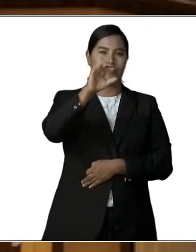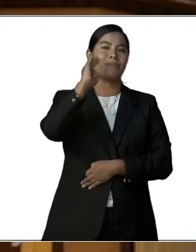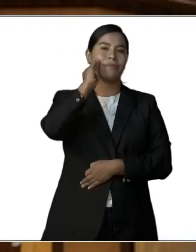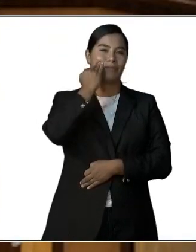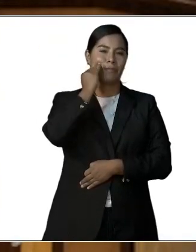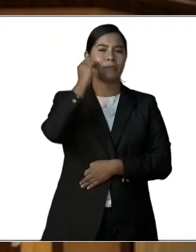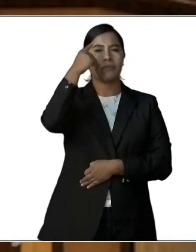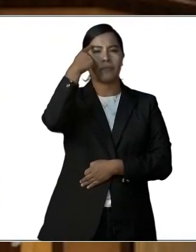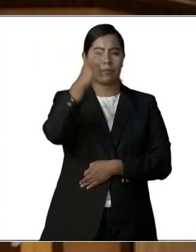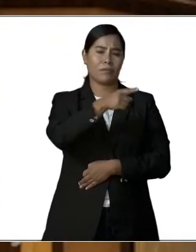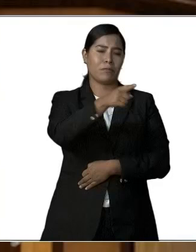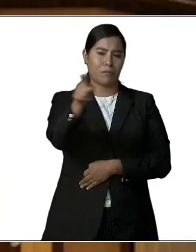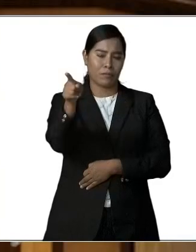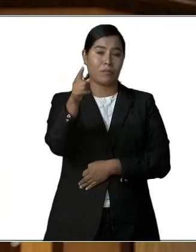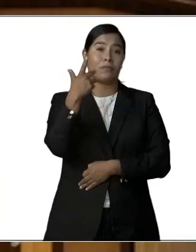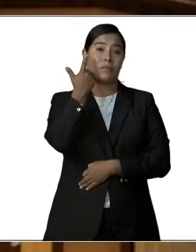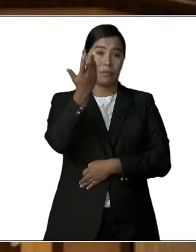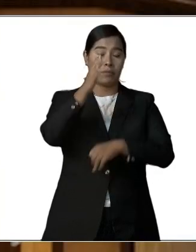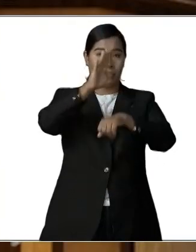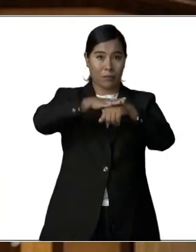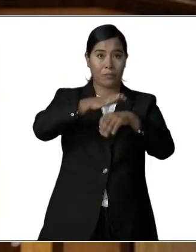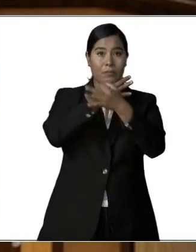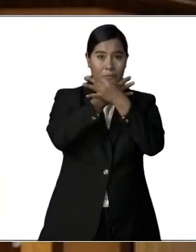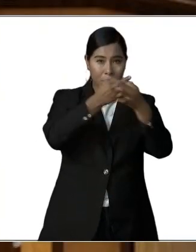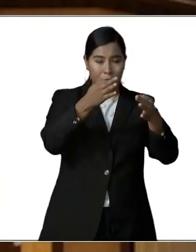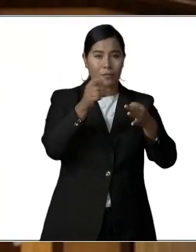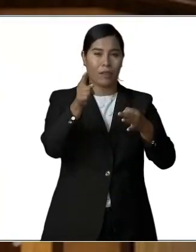teléfonos, 618, que es la clave helada,